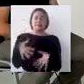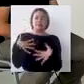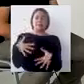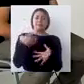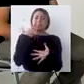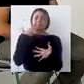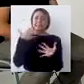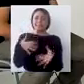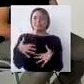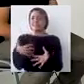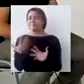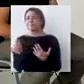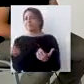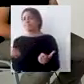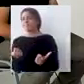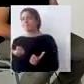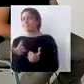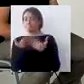bueno,